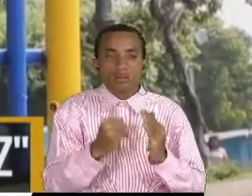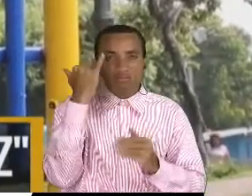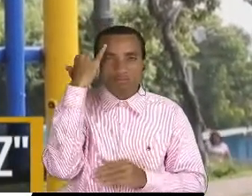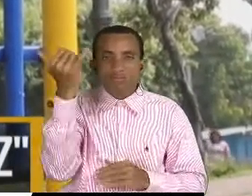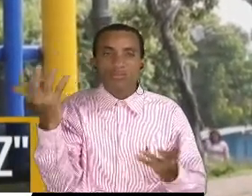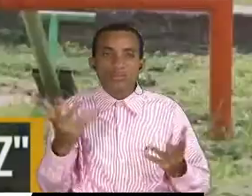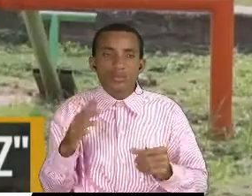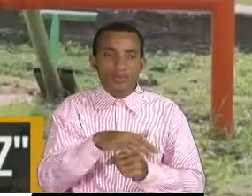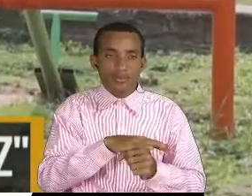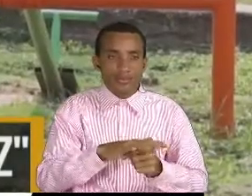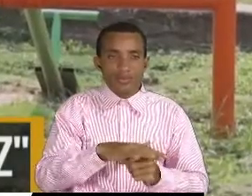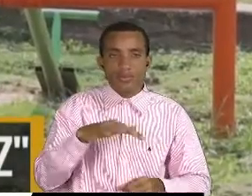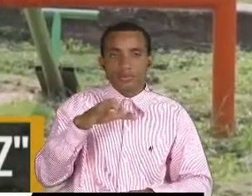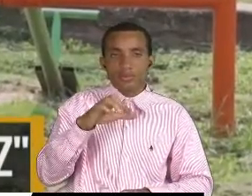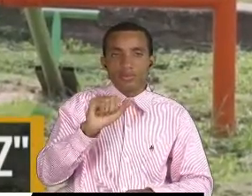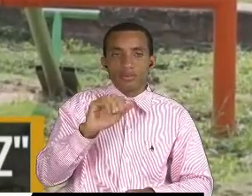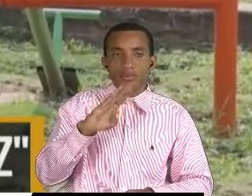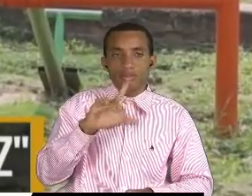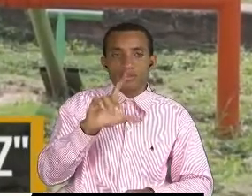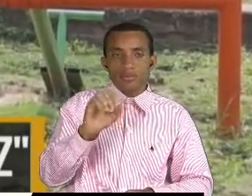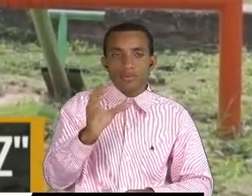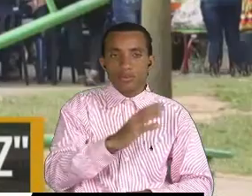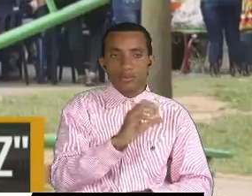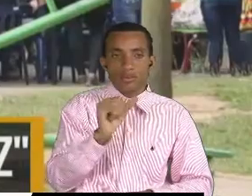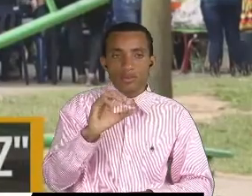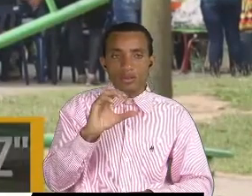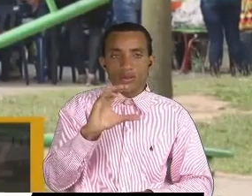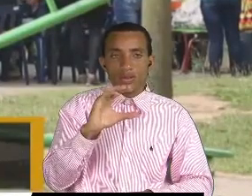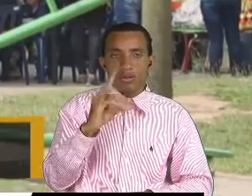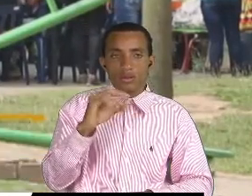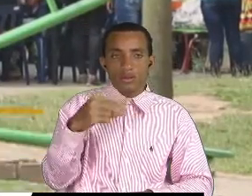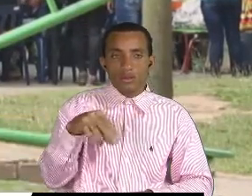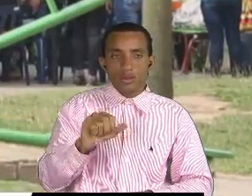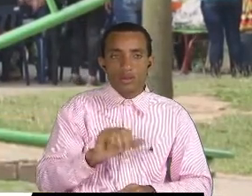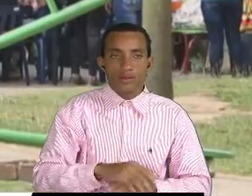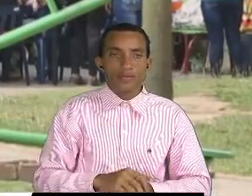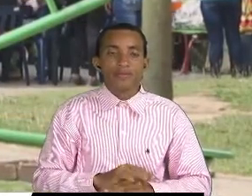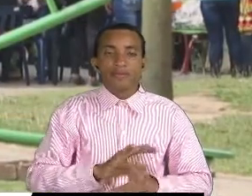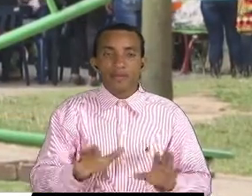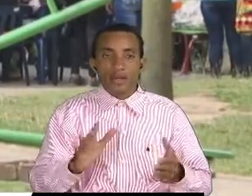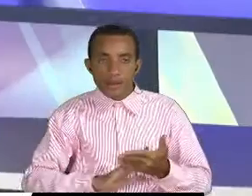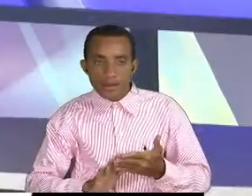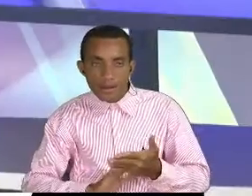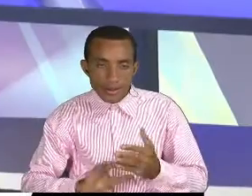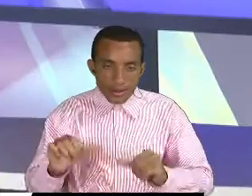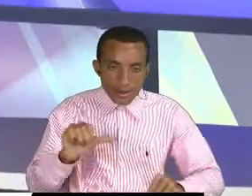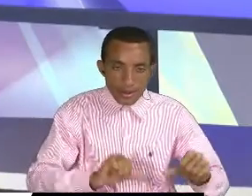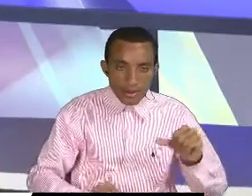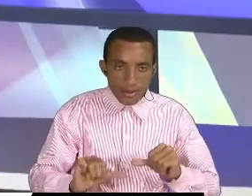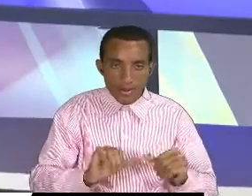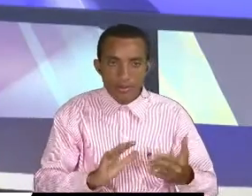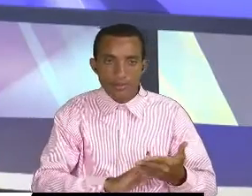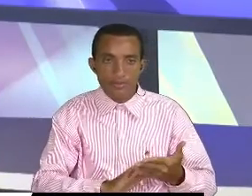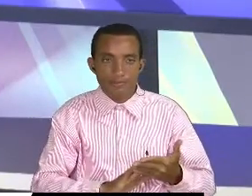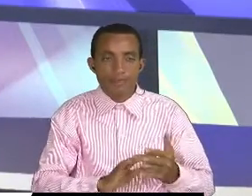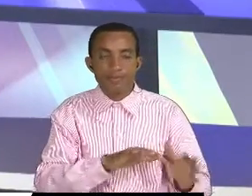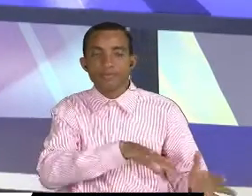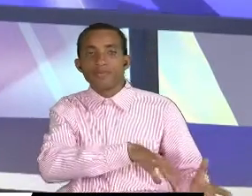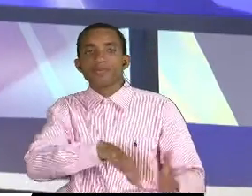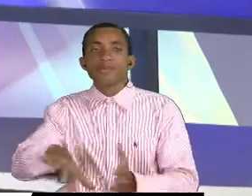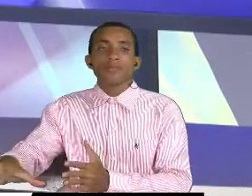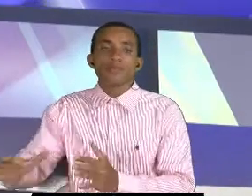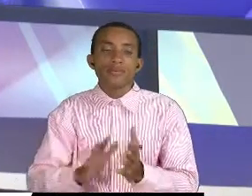Comuna 7. Allí, la misma comunidad sembró, limpió y adecuó el escenario. En información comercial